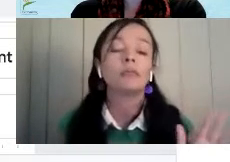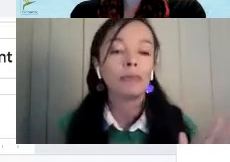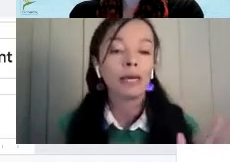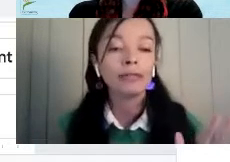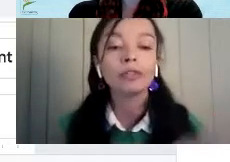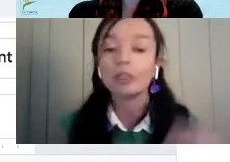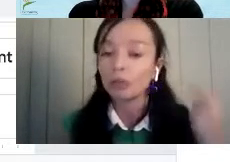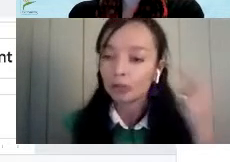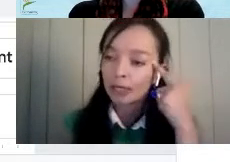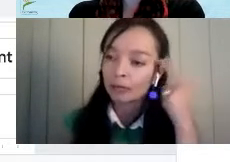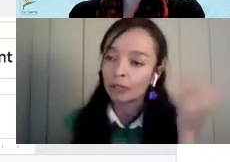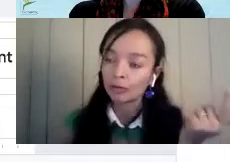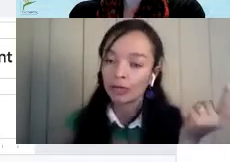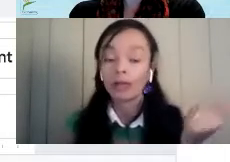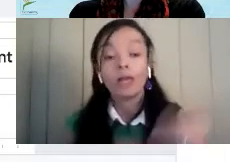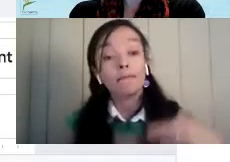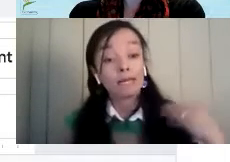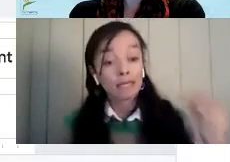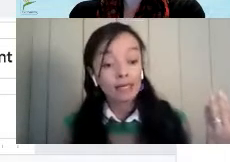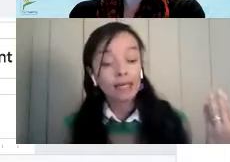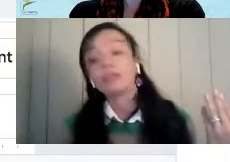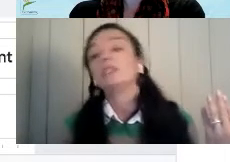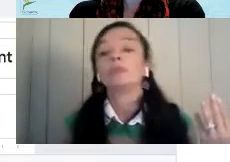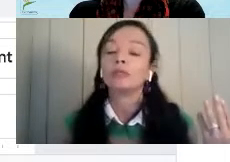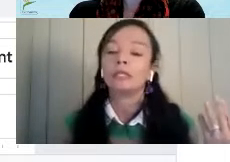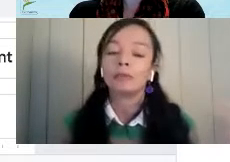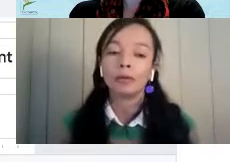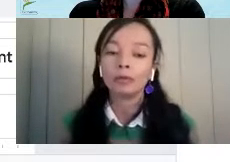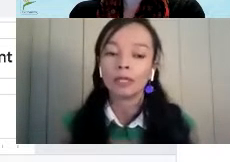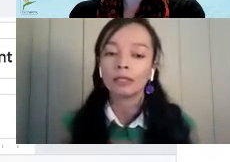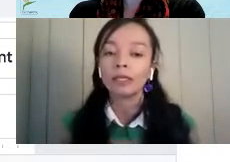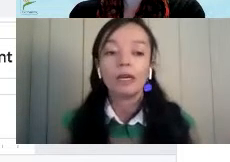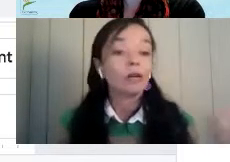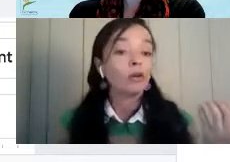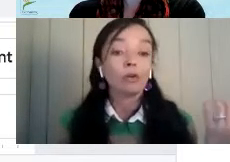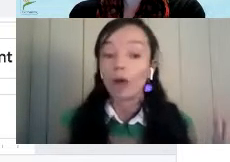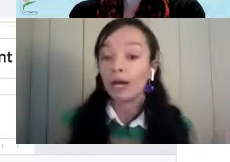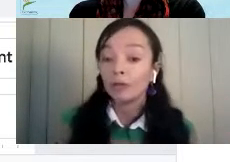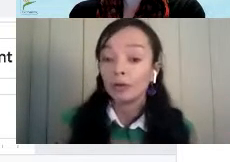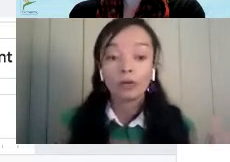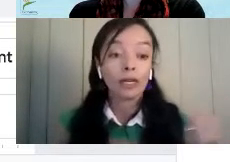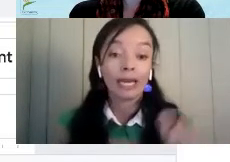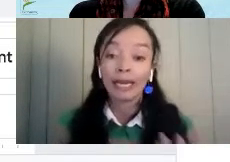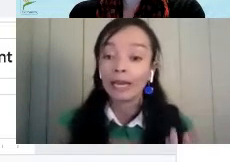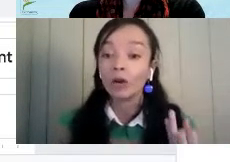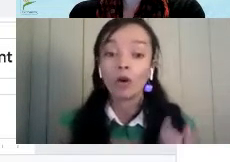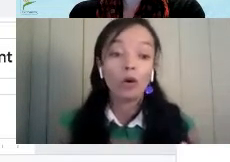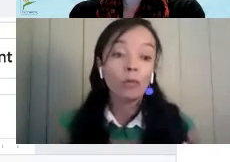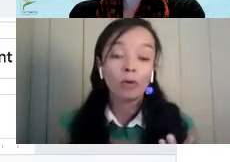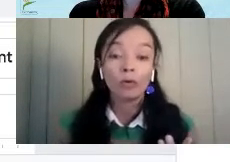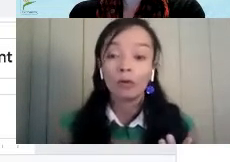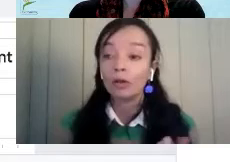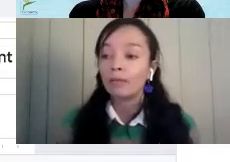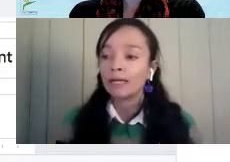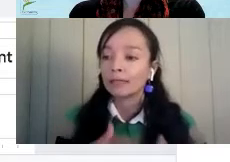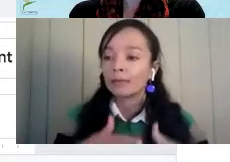Están muy pequeños y no los queremos saturar. Más adelante les podemos hacer preguntas. ¿Con cuándo? ¿Qué? ¿Cómo?